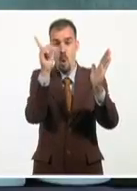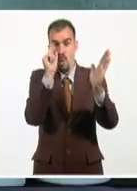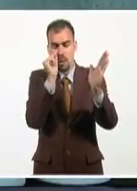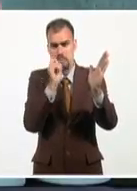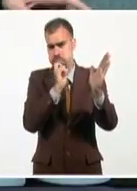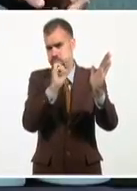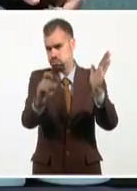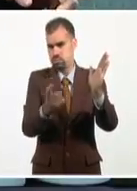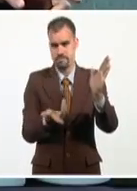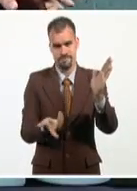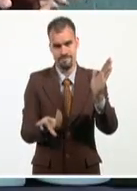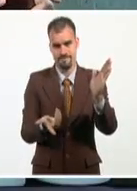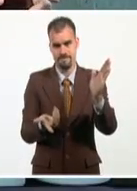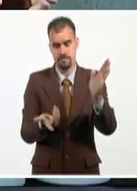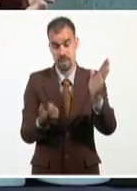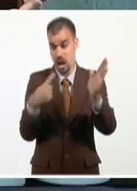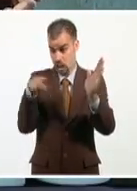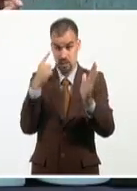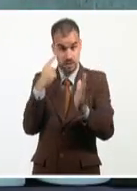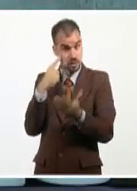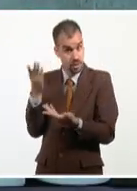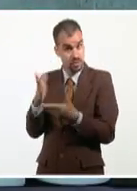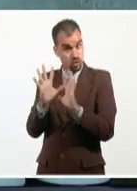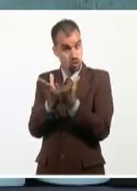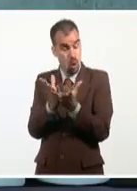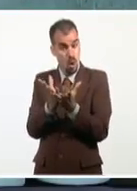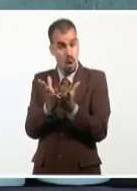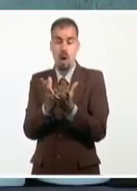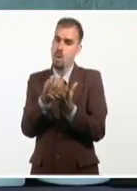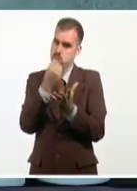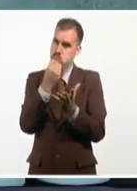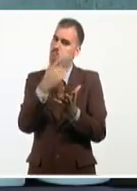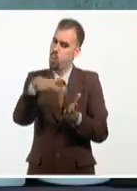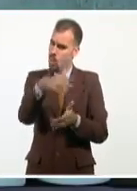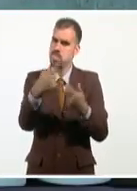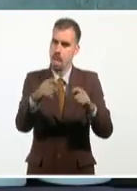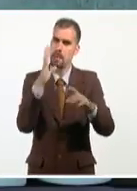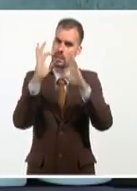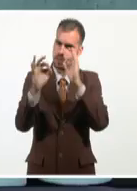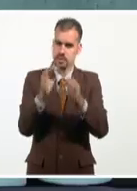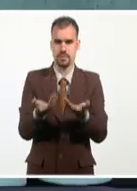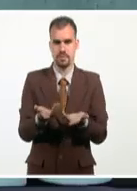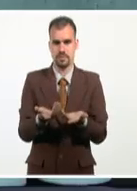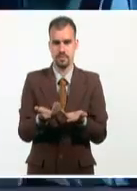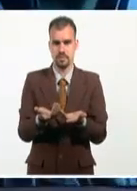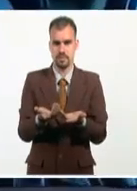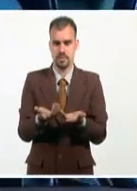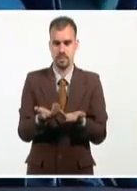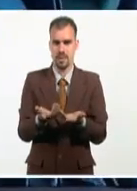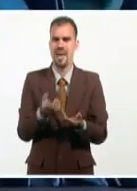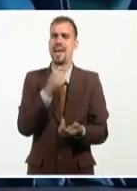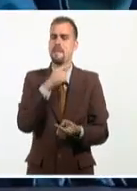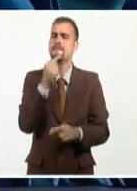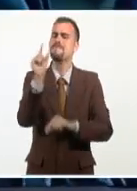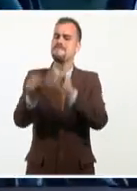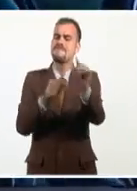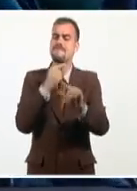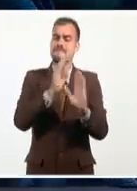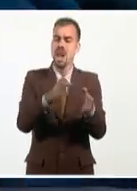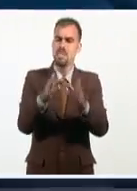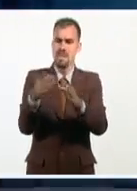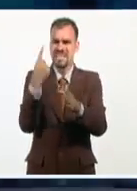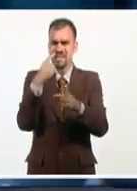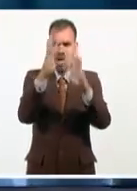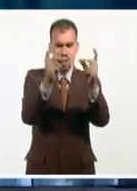servirnos esas tristes verdades para rescatar el comportamiento precavido, porque los muertos no son solo números. Detrás está el